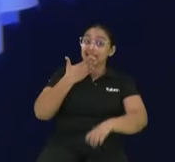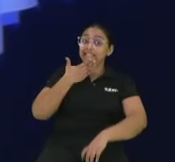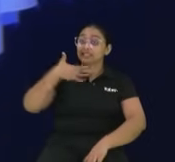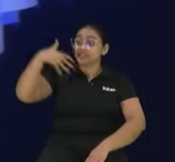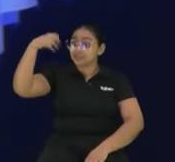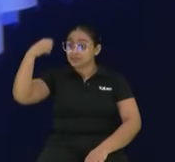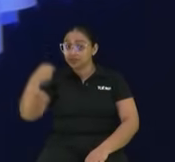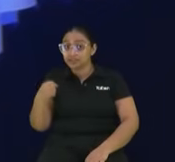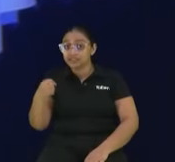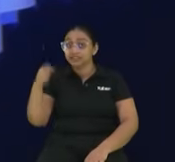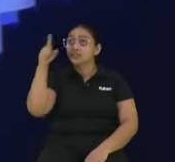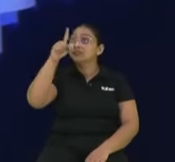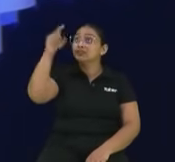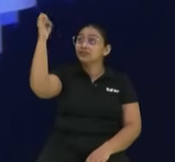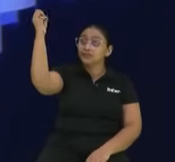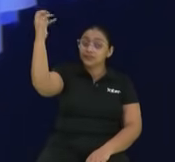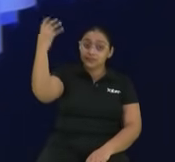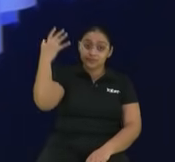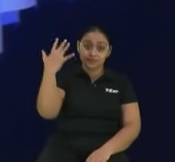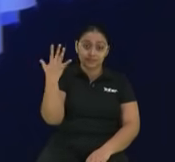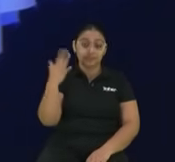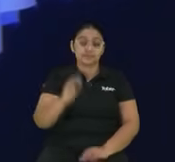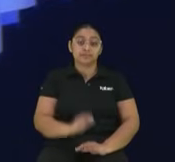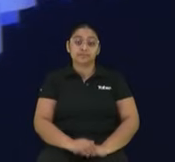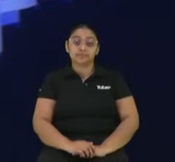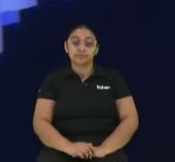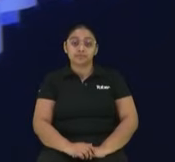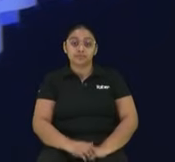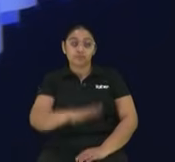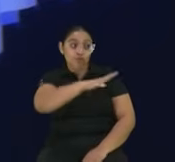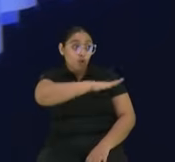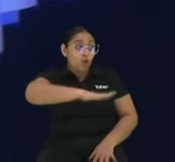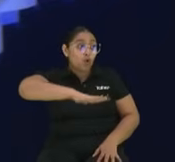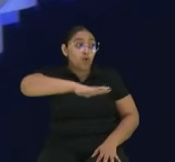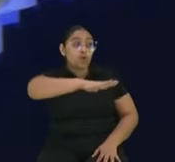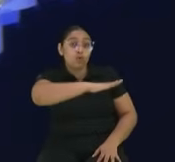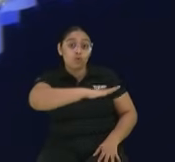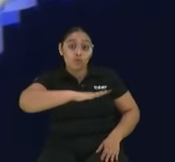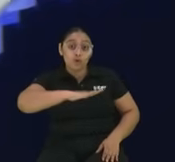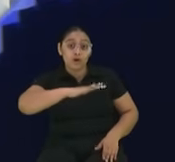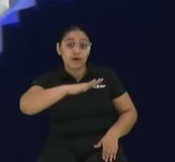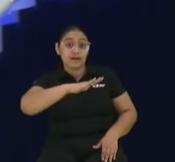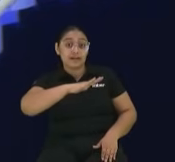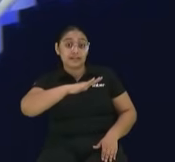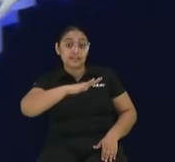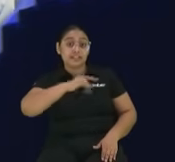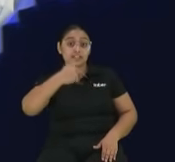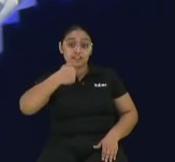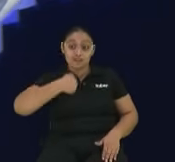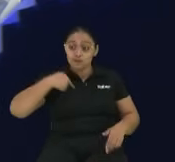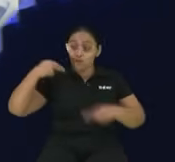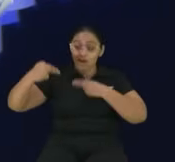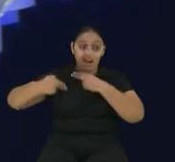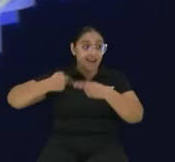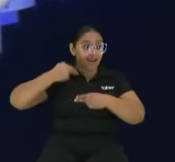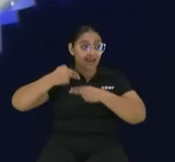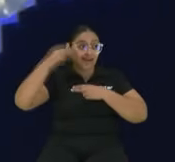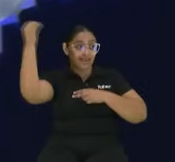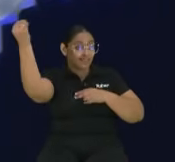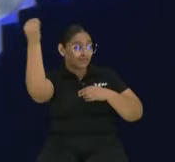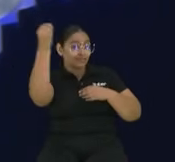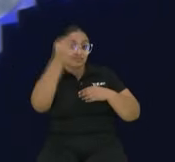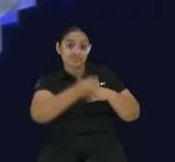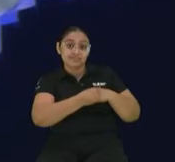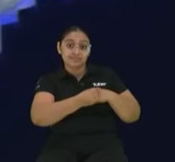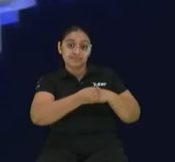le dijo a la tierra que yo daré por heredad a los hijos de